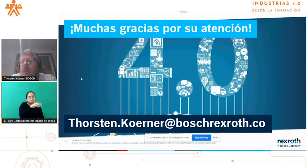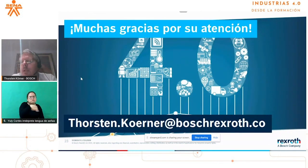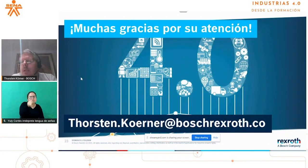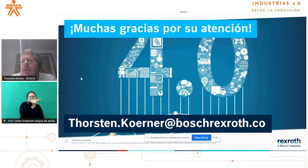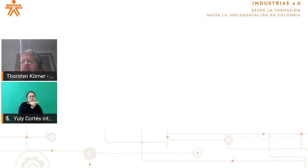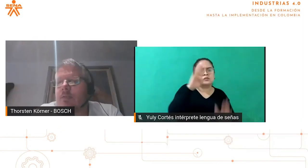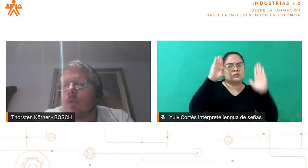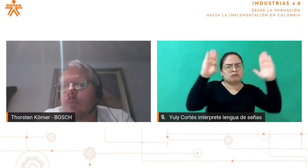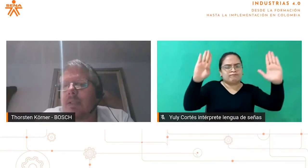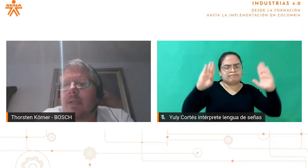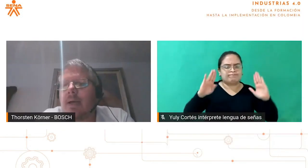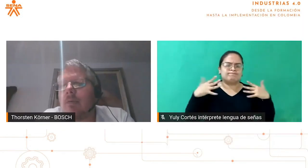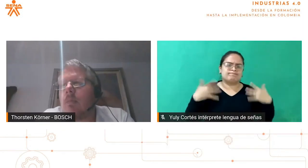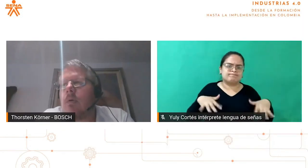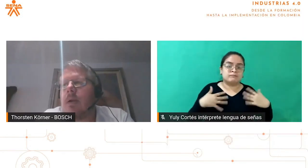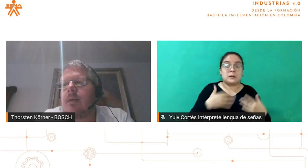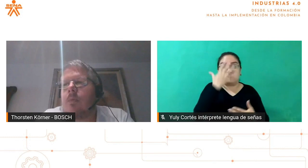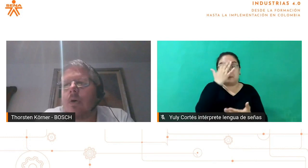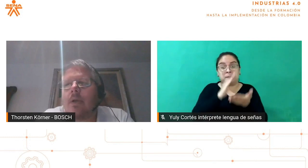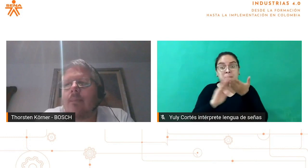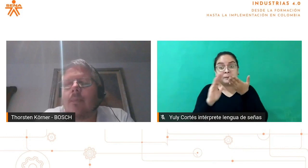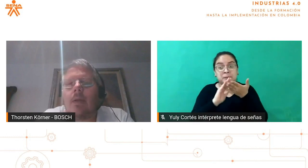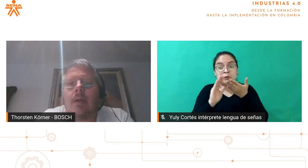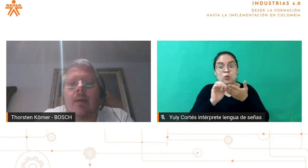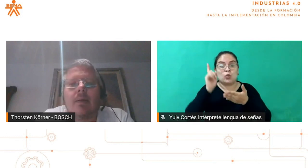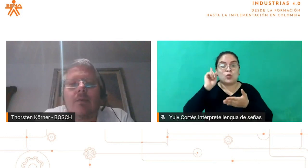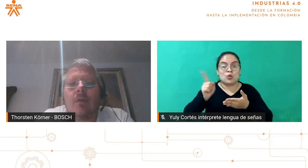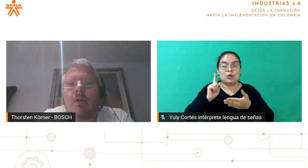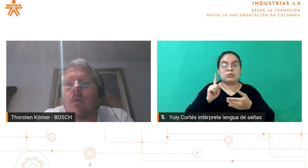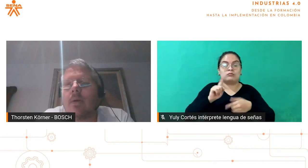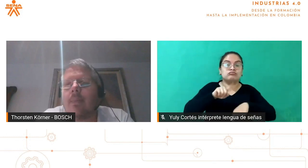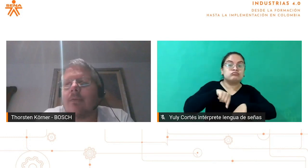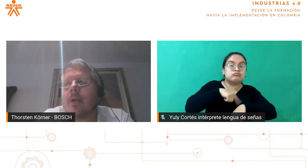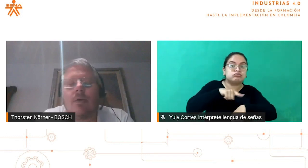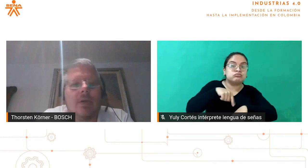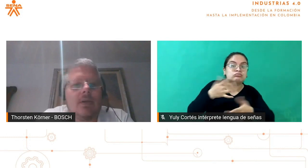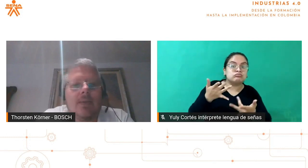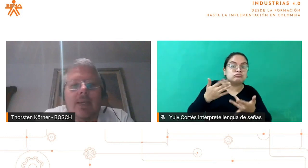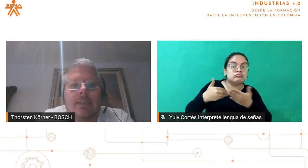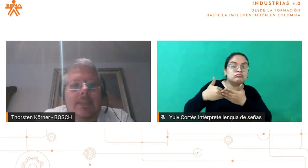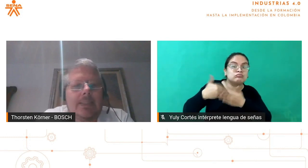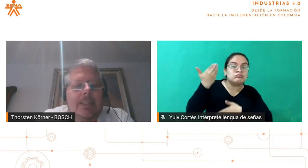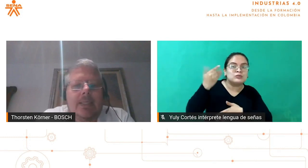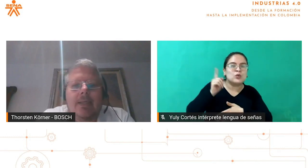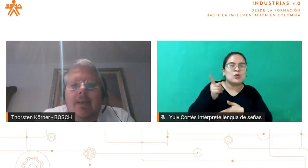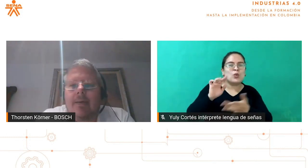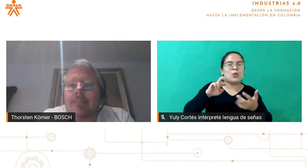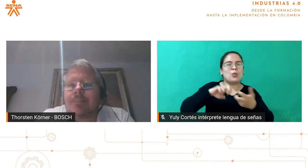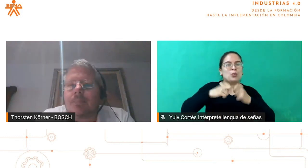atención. Nuevamente las disculpas del caso por la demora en el inicio y los problemas en la conectividad.